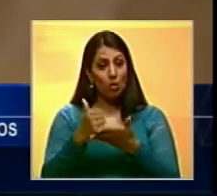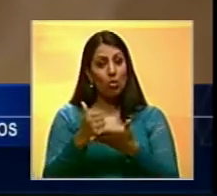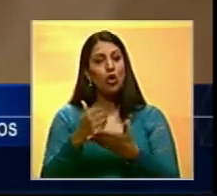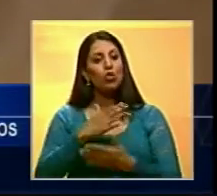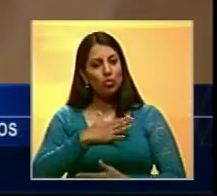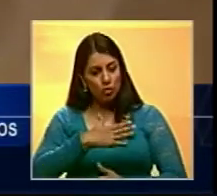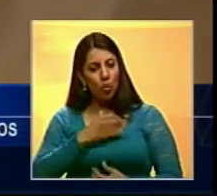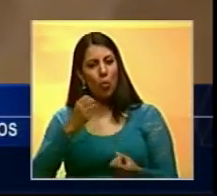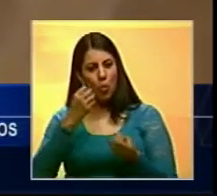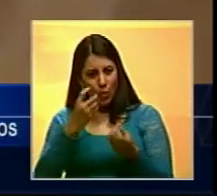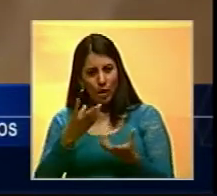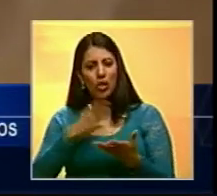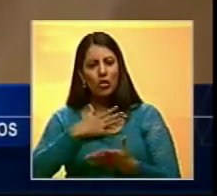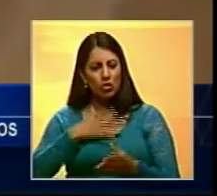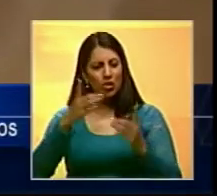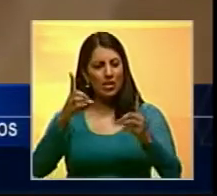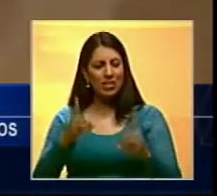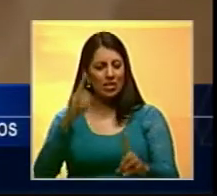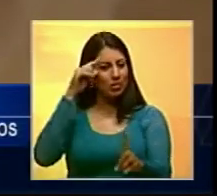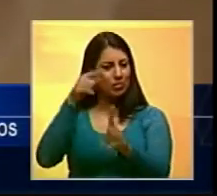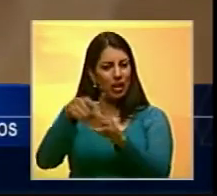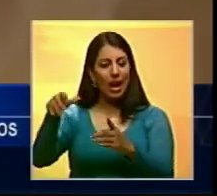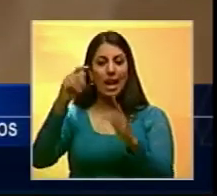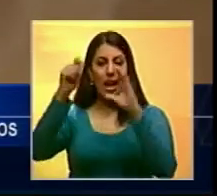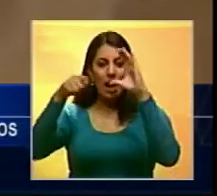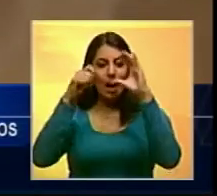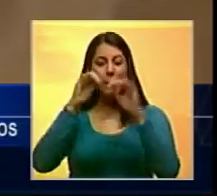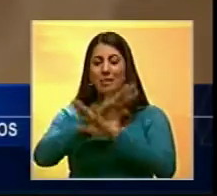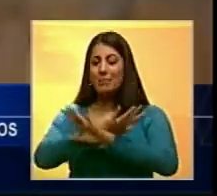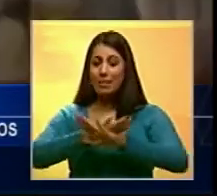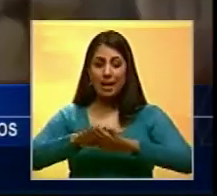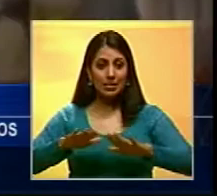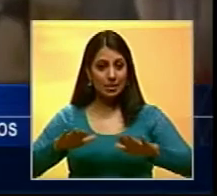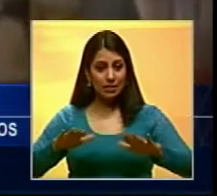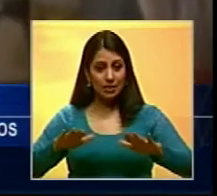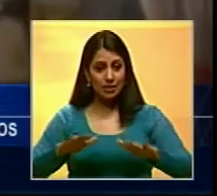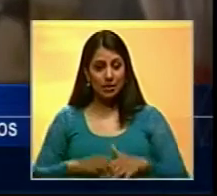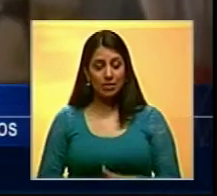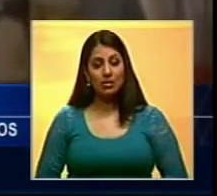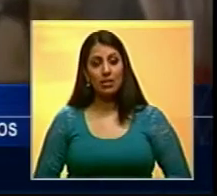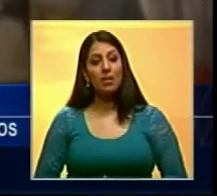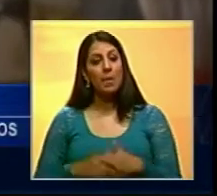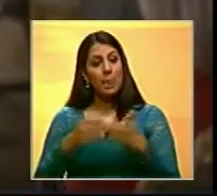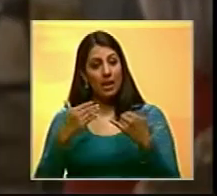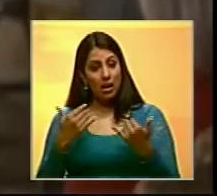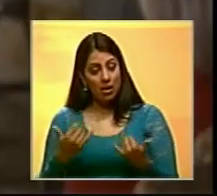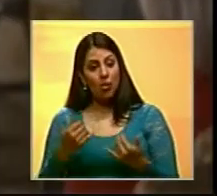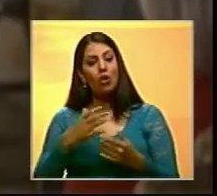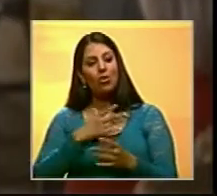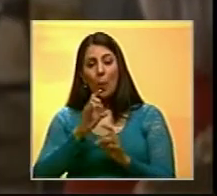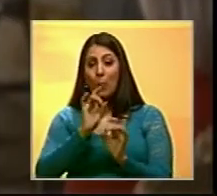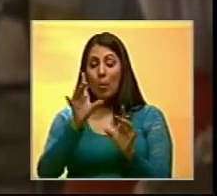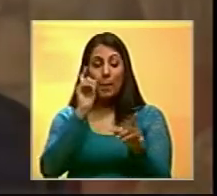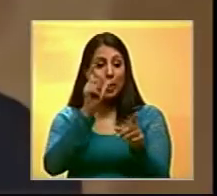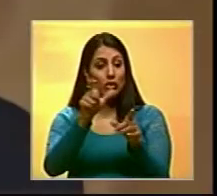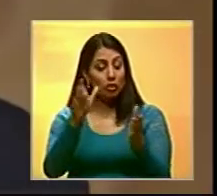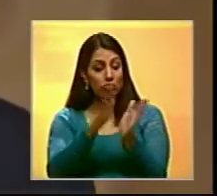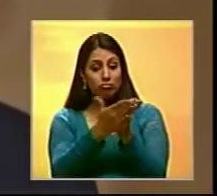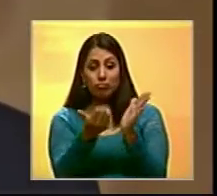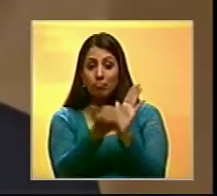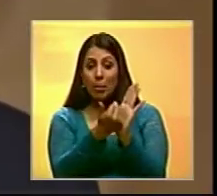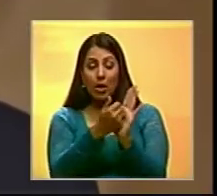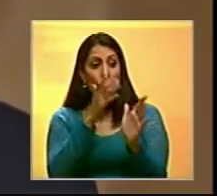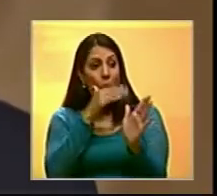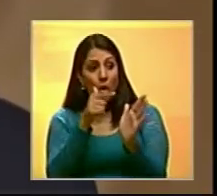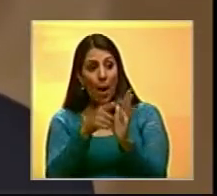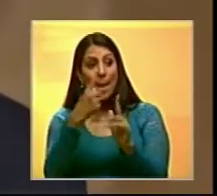voy a decir esto y lo voy a decir directo a la Cámara. Basta. También aseguró que deportará a los inmigrantes con antecedentes penales. Lo que vamos